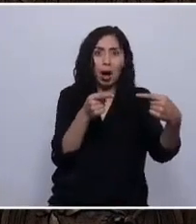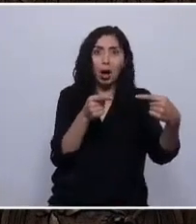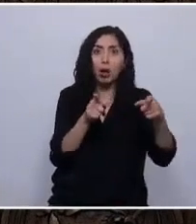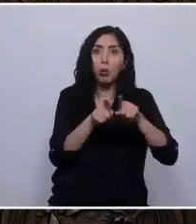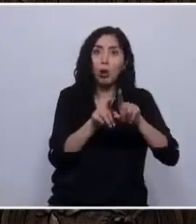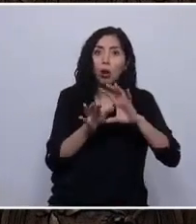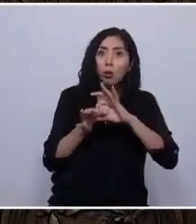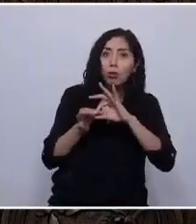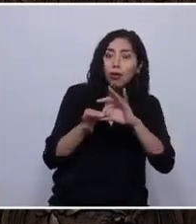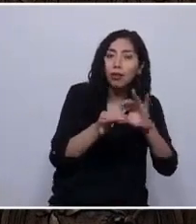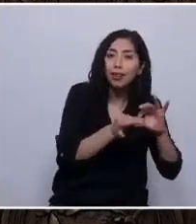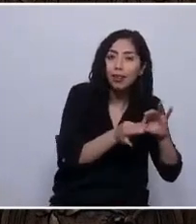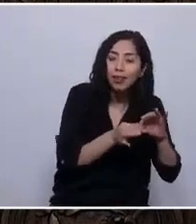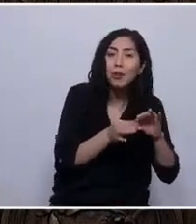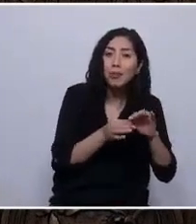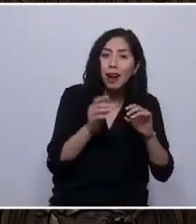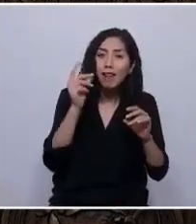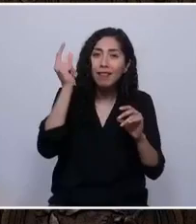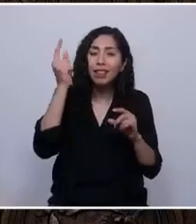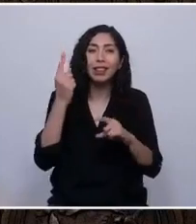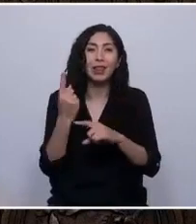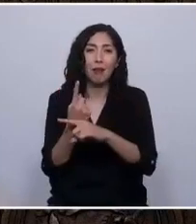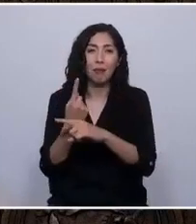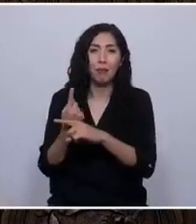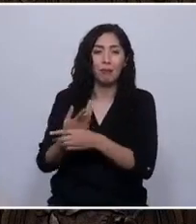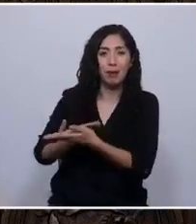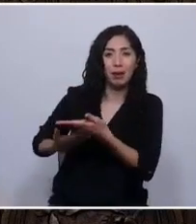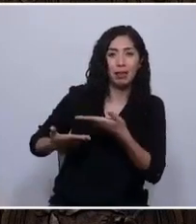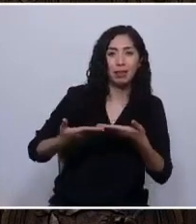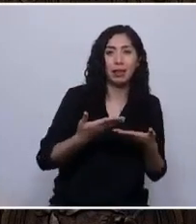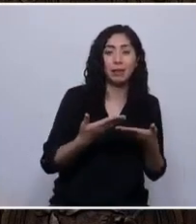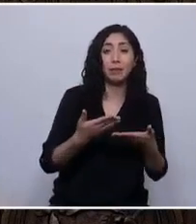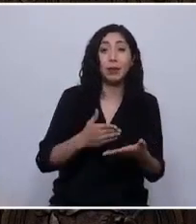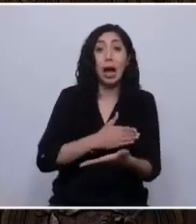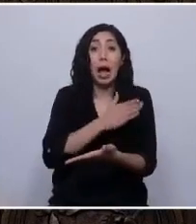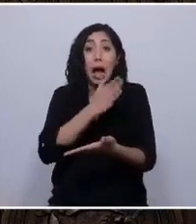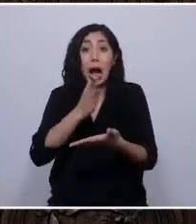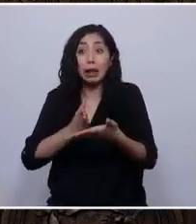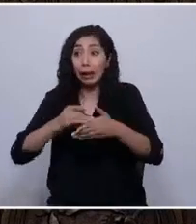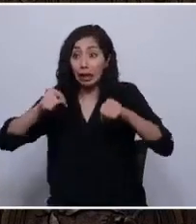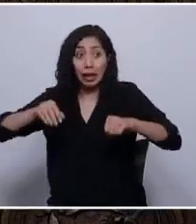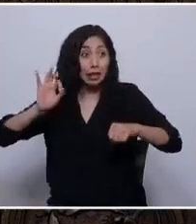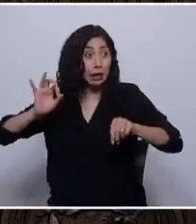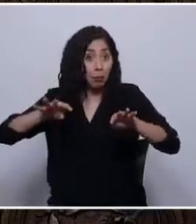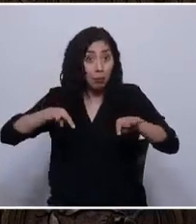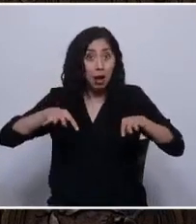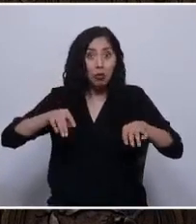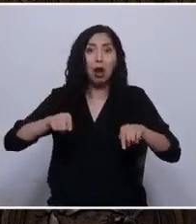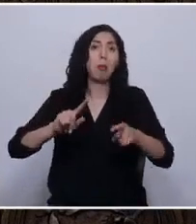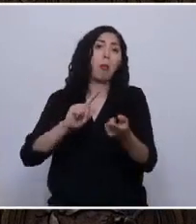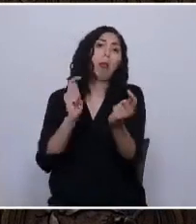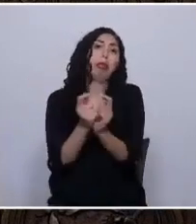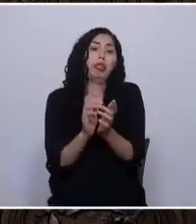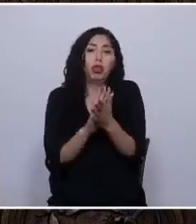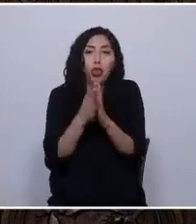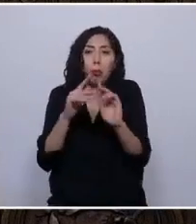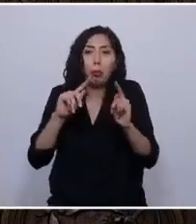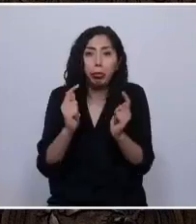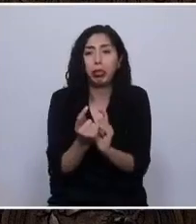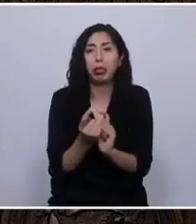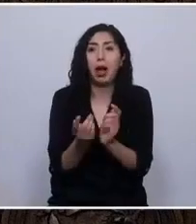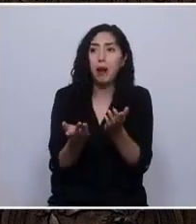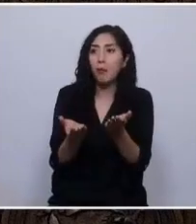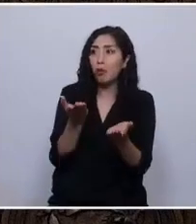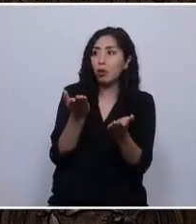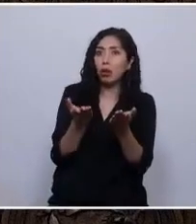y compartir. Eso pasa hasta que las luces se encienden en este mismo pleno. Y esa armonía se transforma en